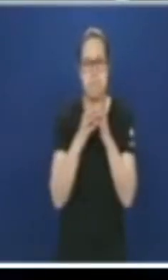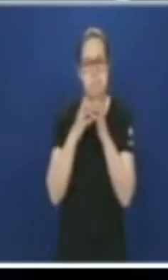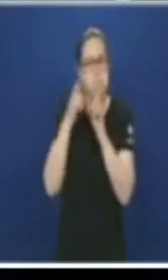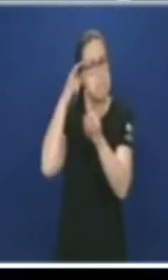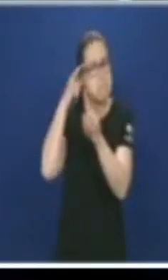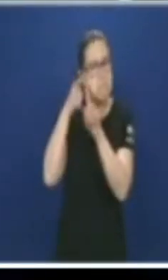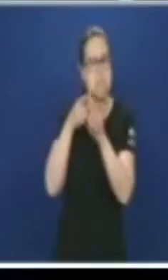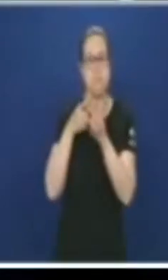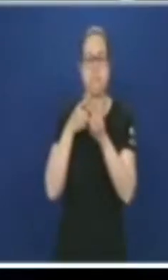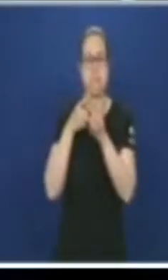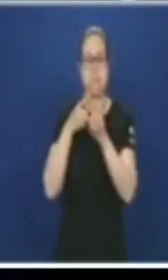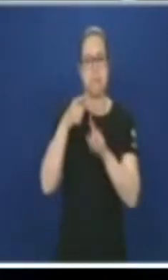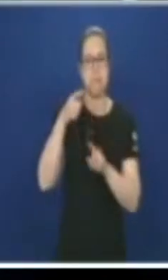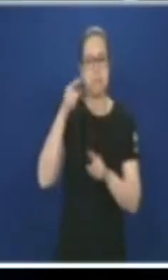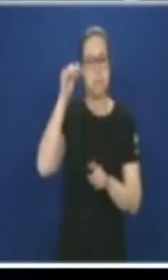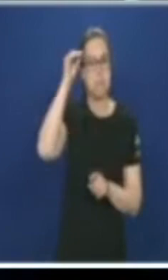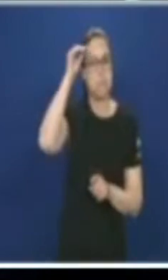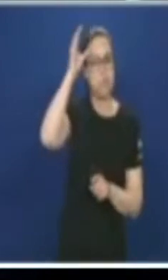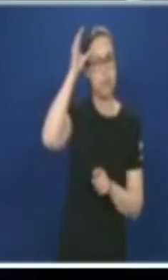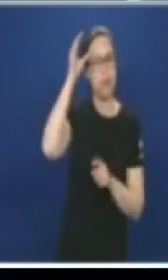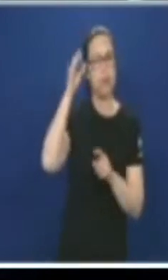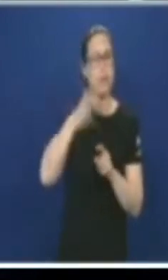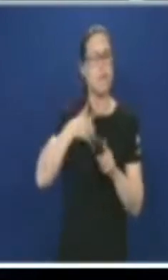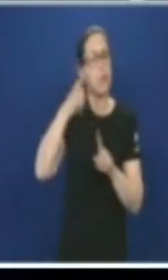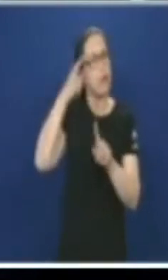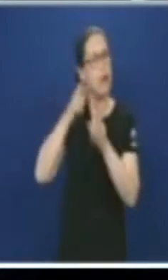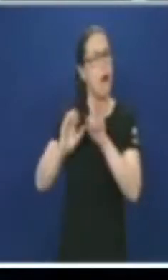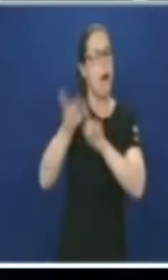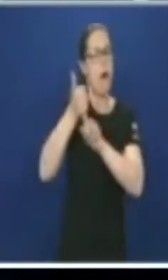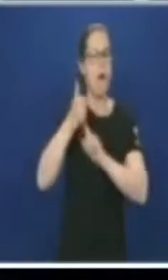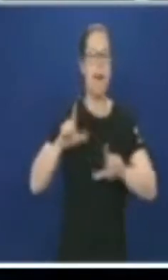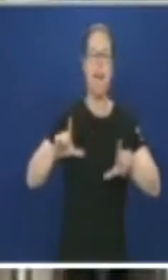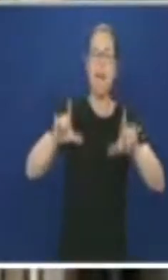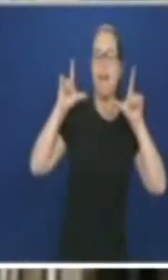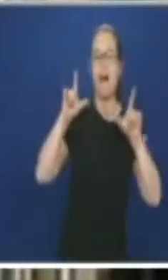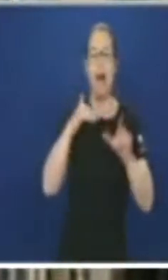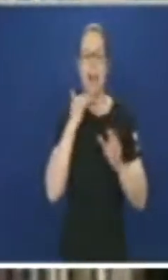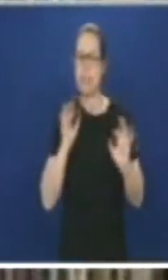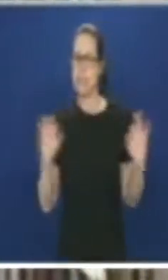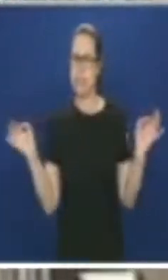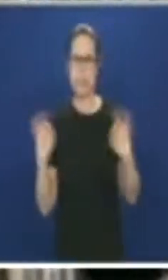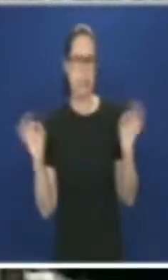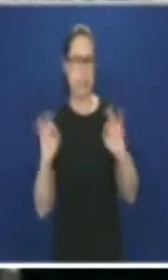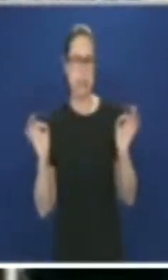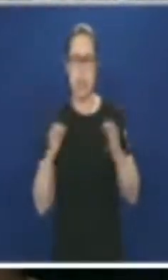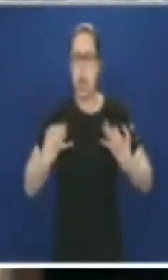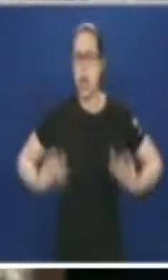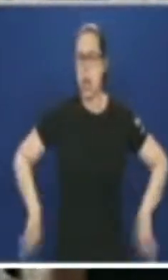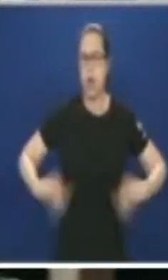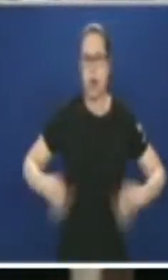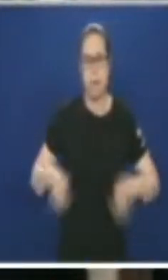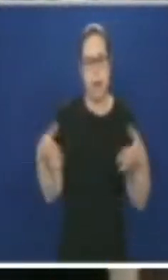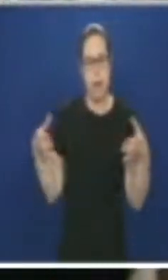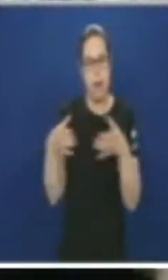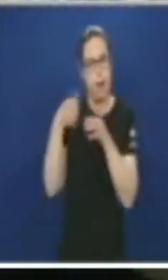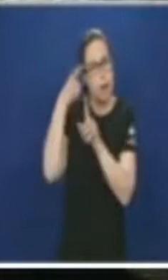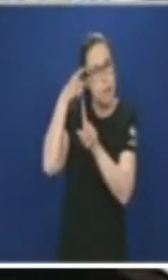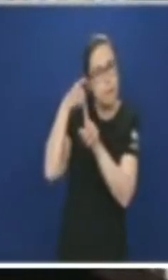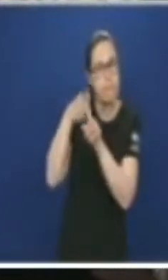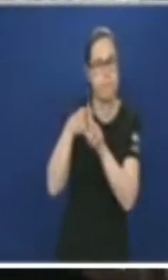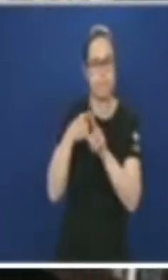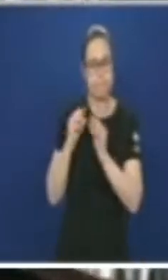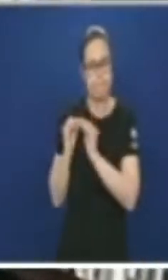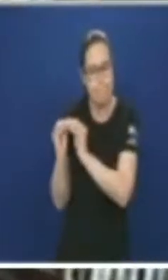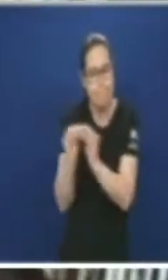unha cátedra, non queríamos un destino, non queríamos un puesto de redacción. Todo que, o de todos era, o de cada un era de todos. Non